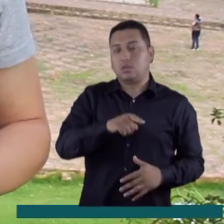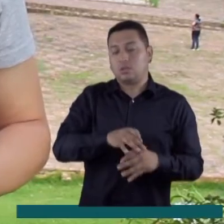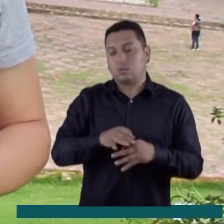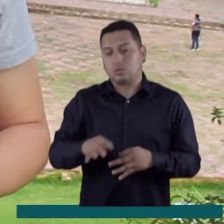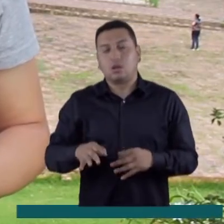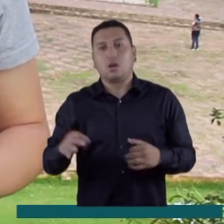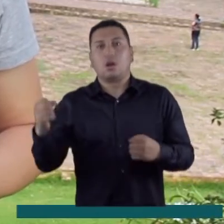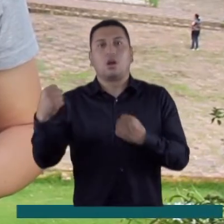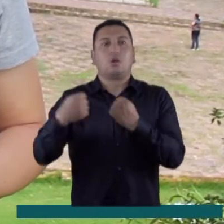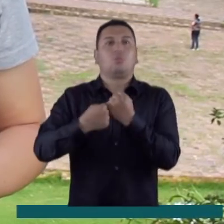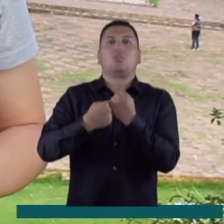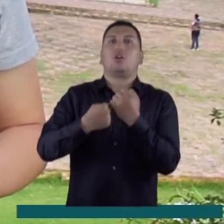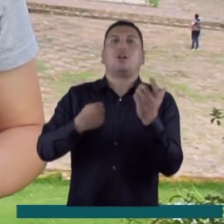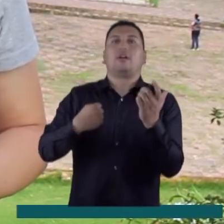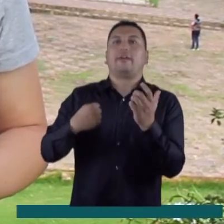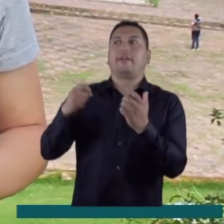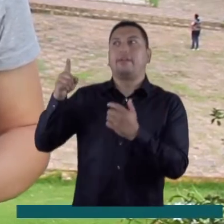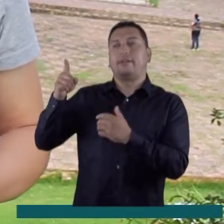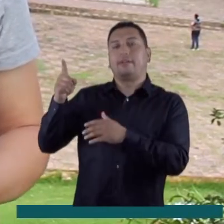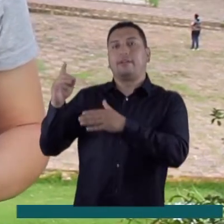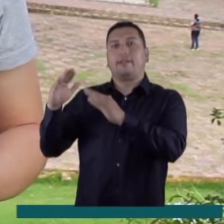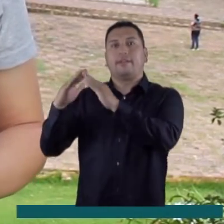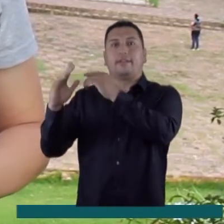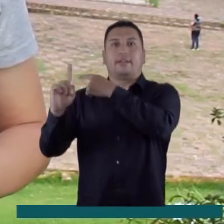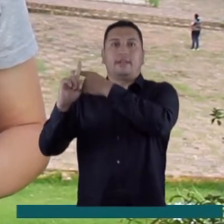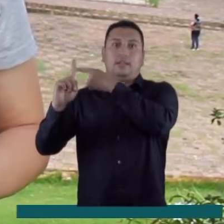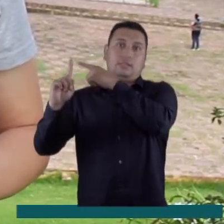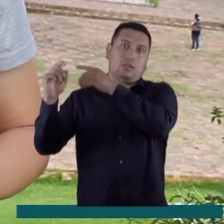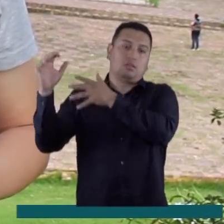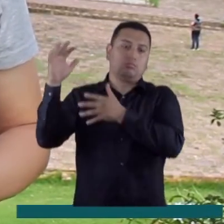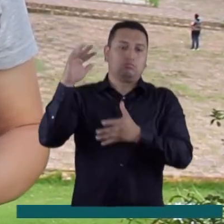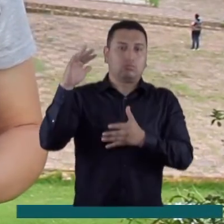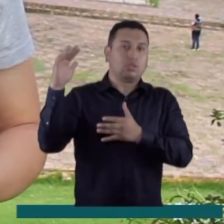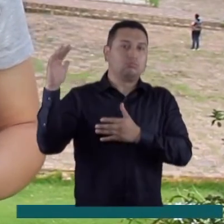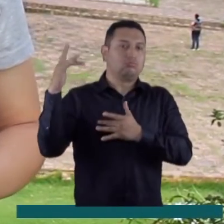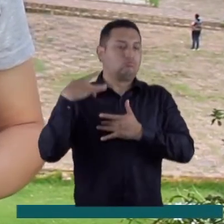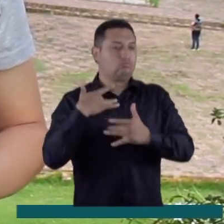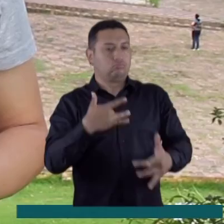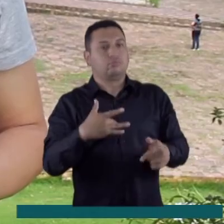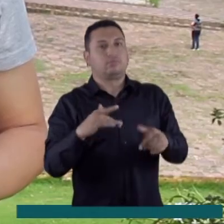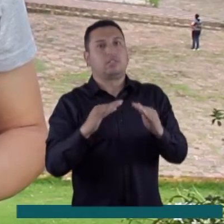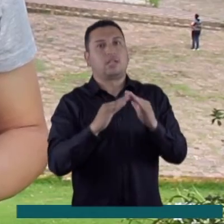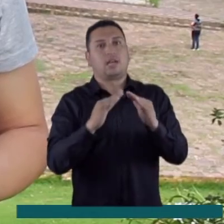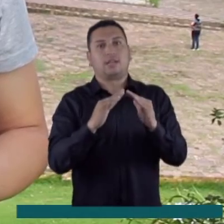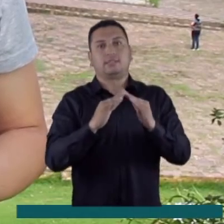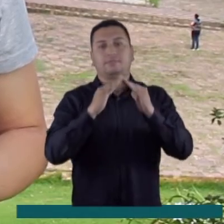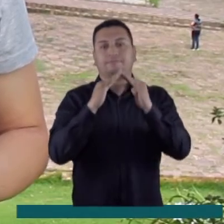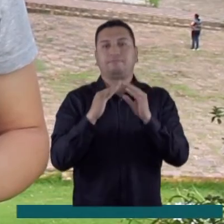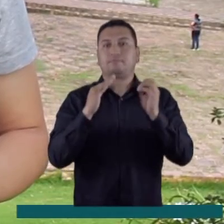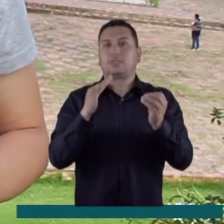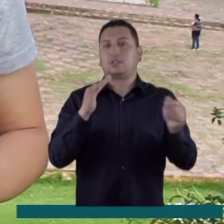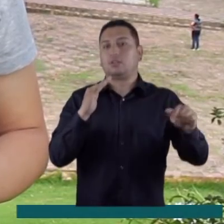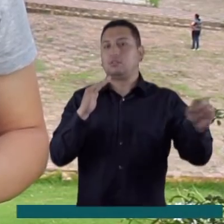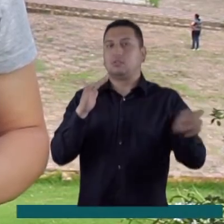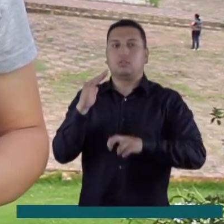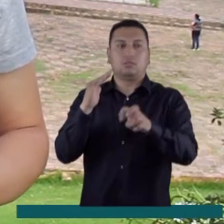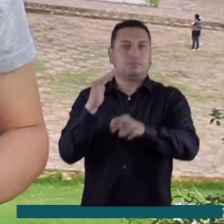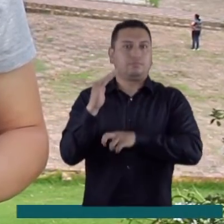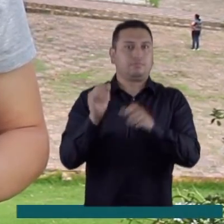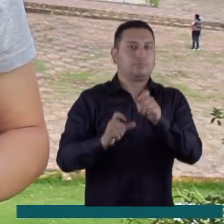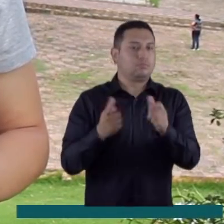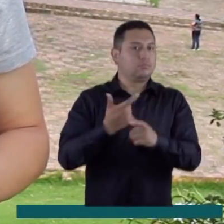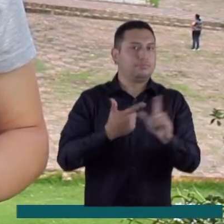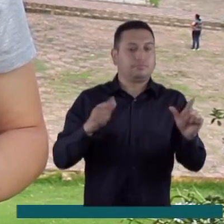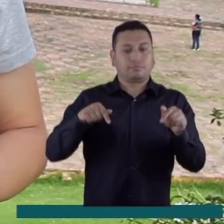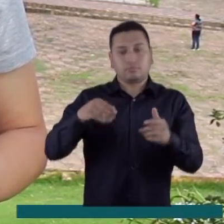grupo cuenta con el apoyo de la arquidiócesis de tunja quien aportó la casa en donde se ofrecen los desayunos a estos habitantes de calle y